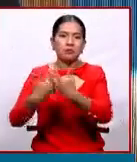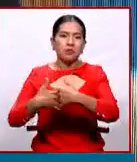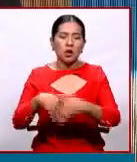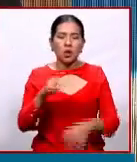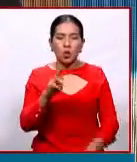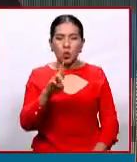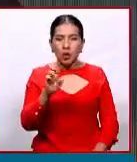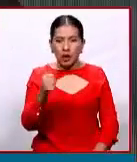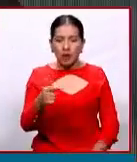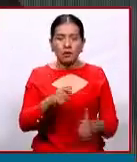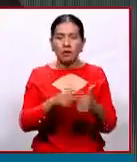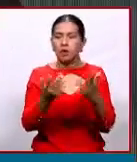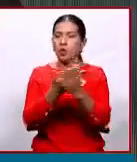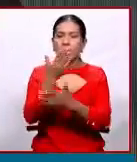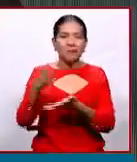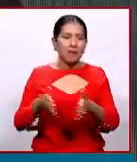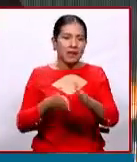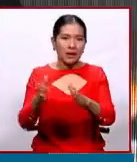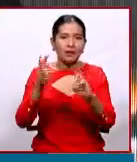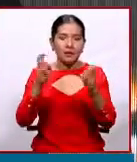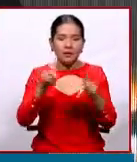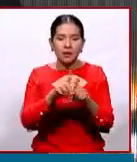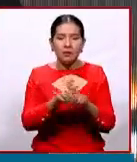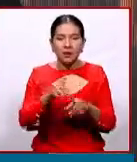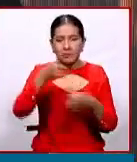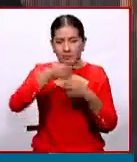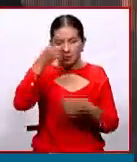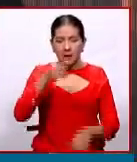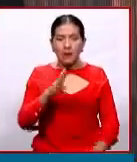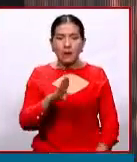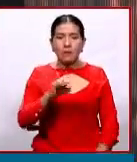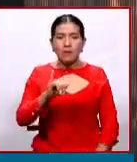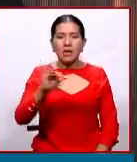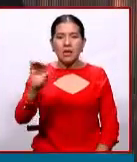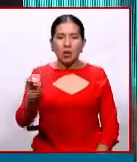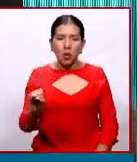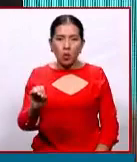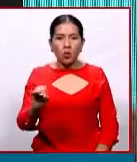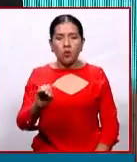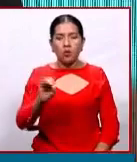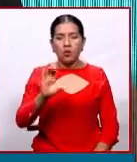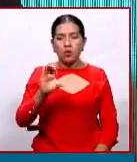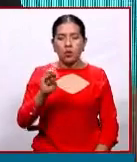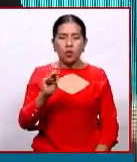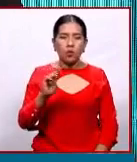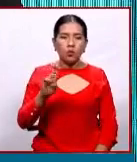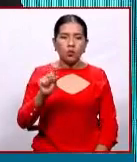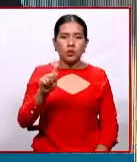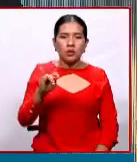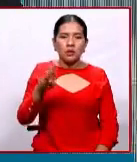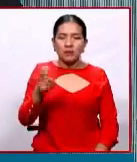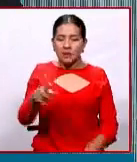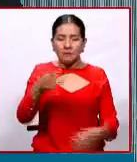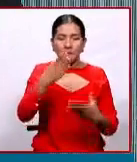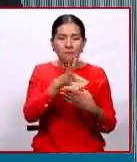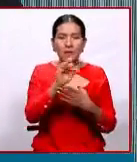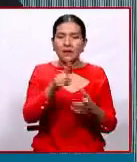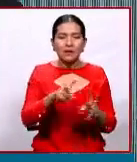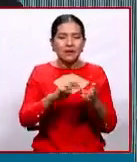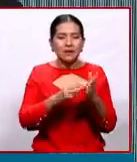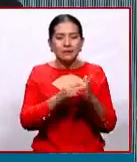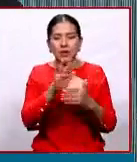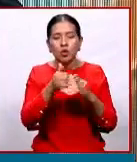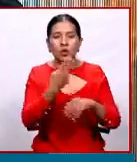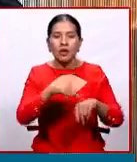representa este nuevo camino, los biocombustibles. ¿Cómo se ve la inversión que se va a hacer desde YPFB en estos